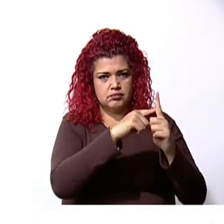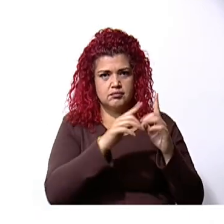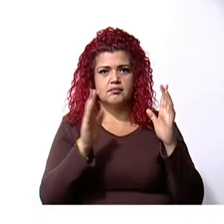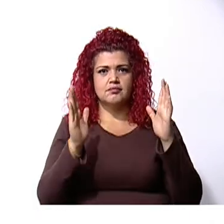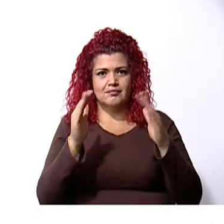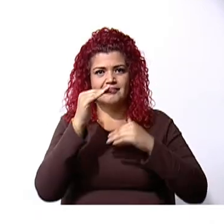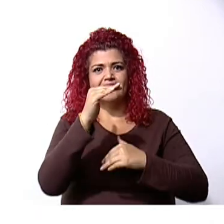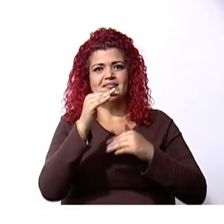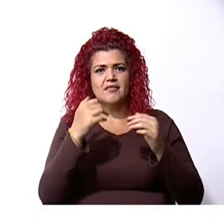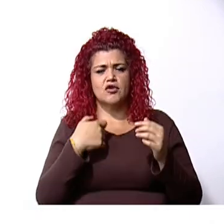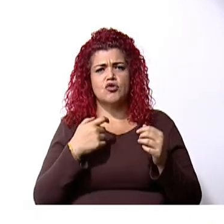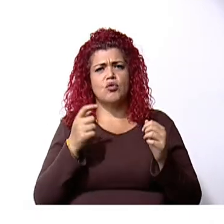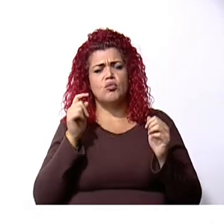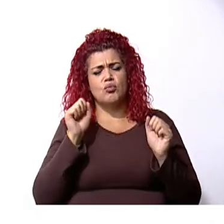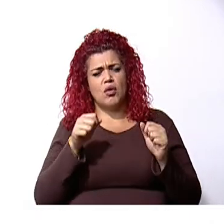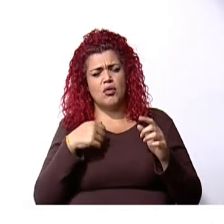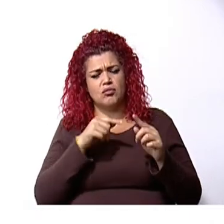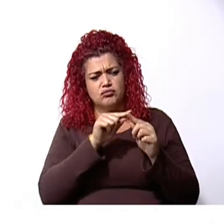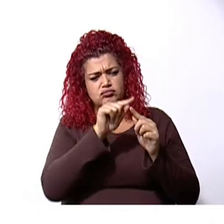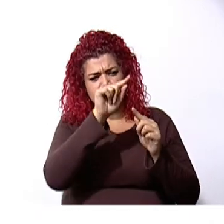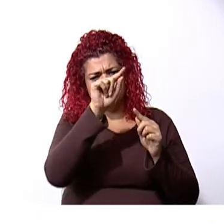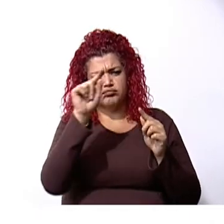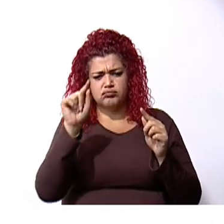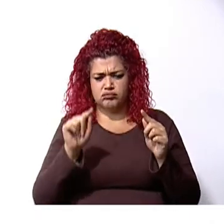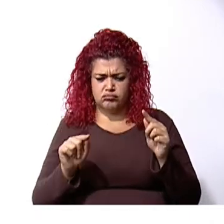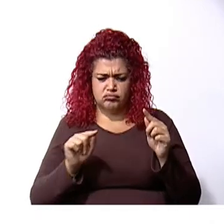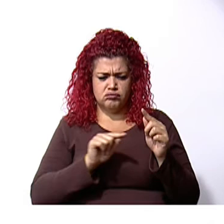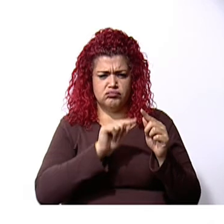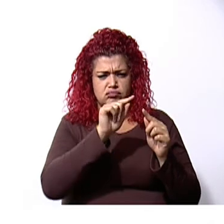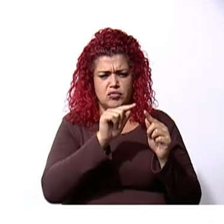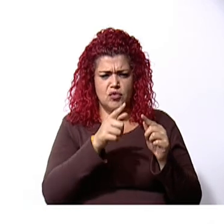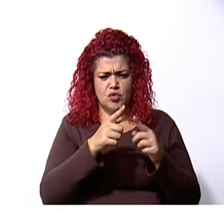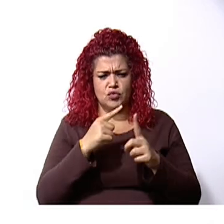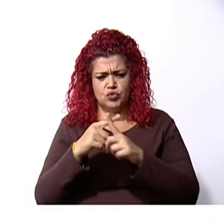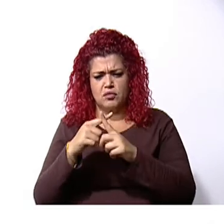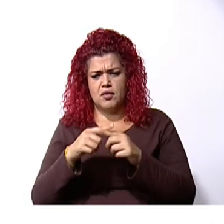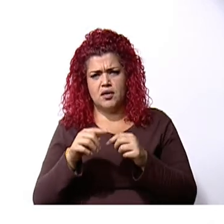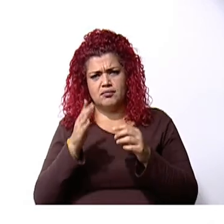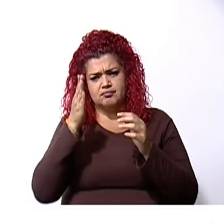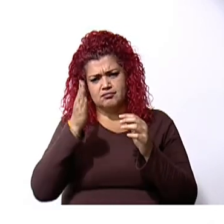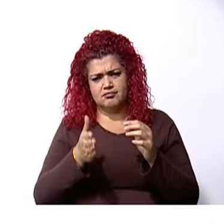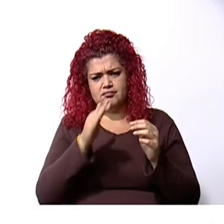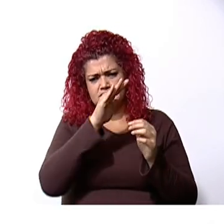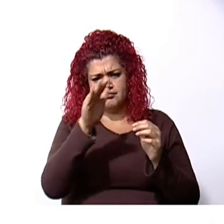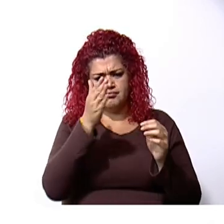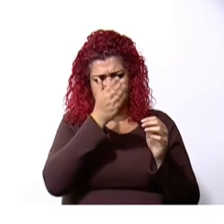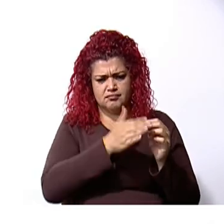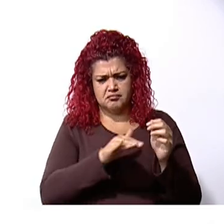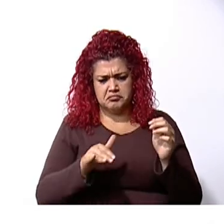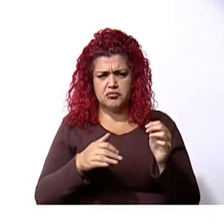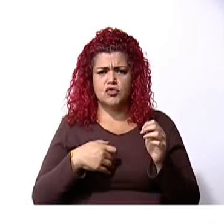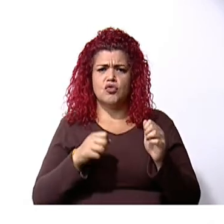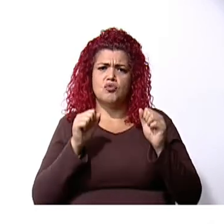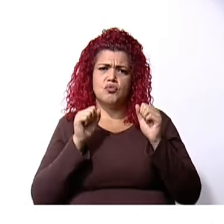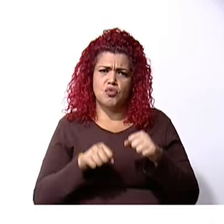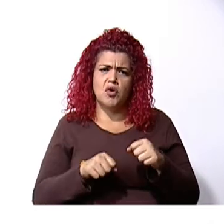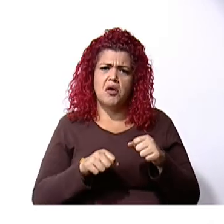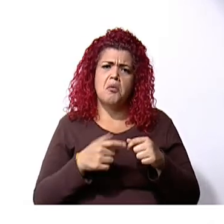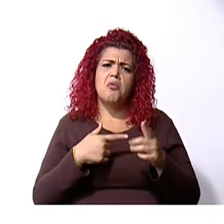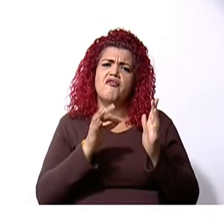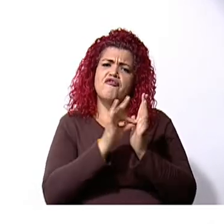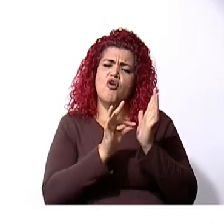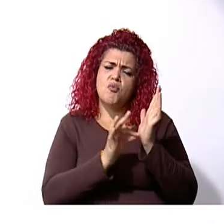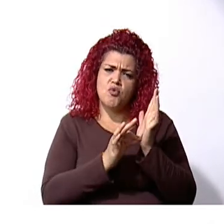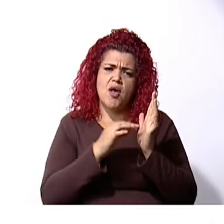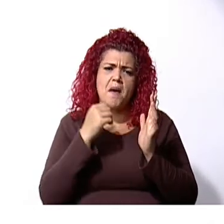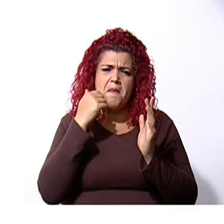de una figura sumando sus lados. Pero en este caso podemos determinar una fórmula para